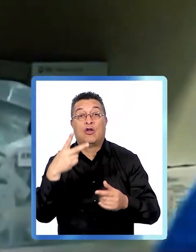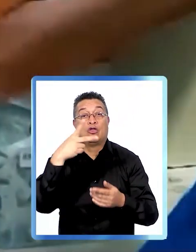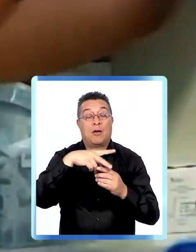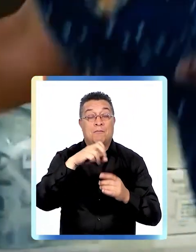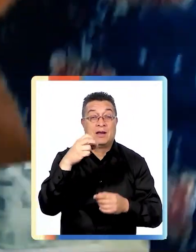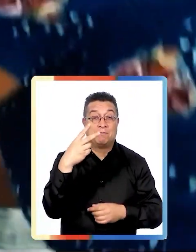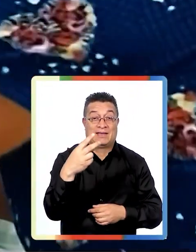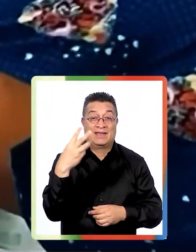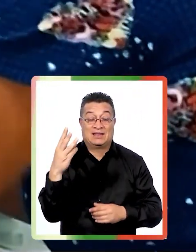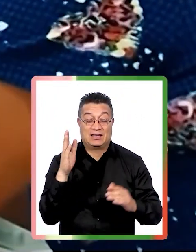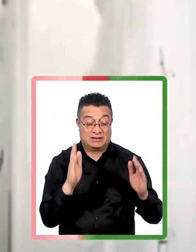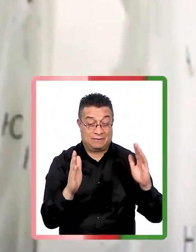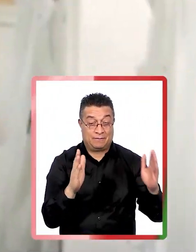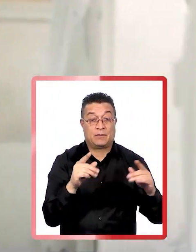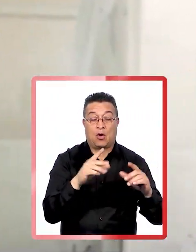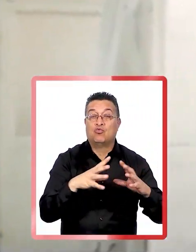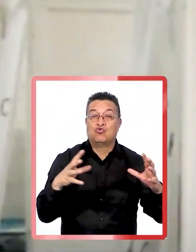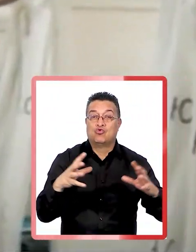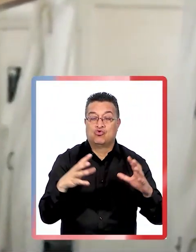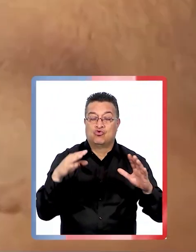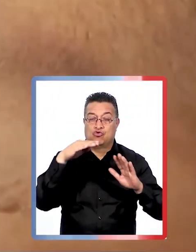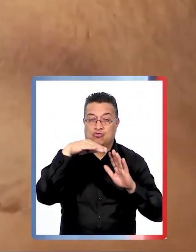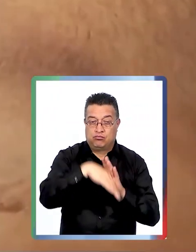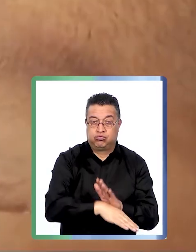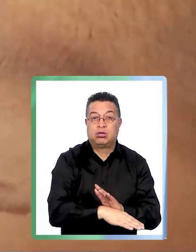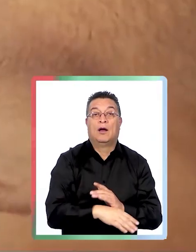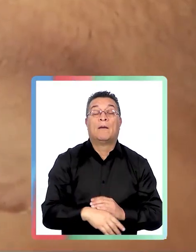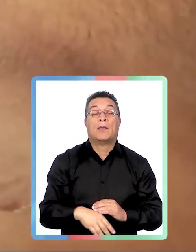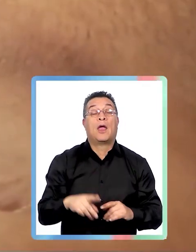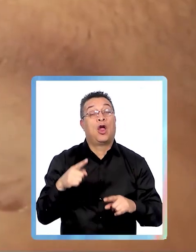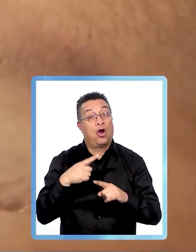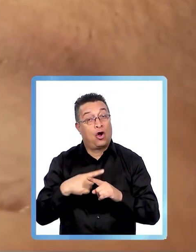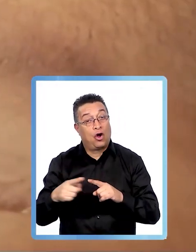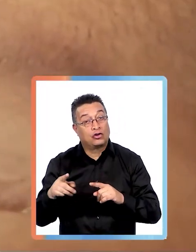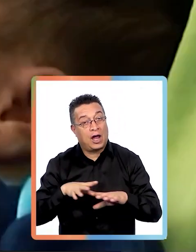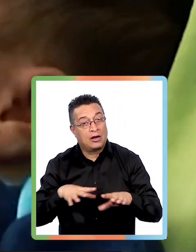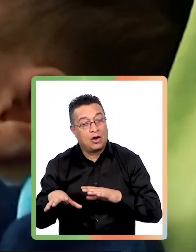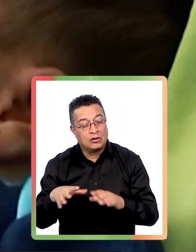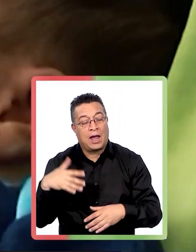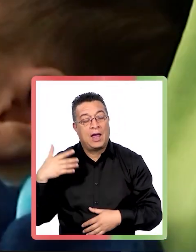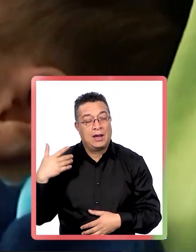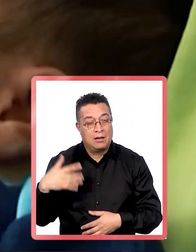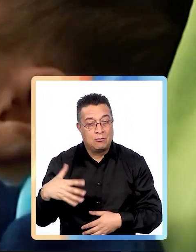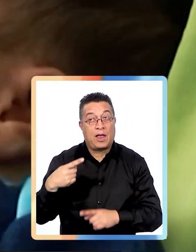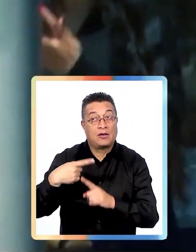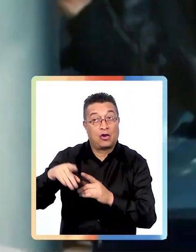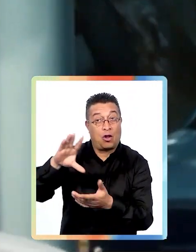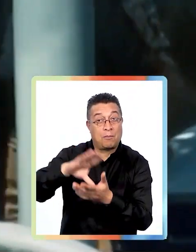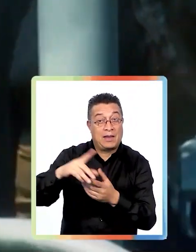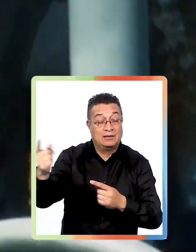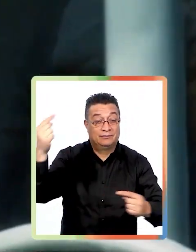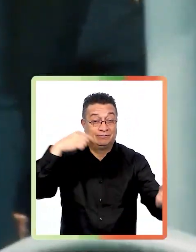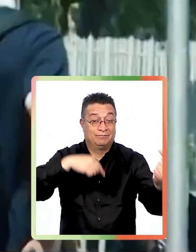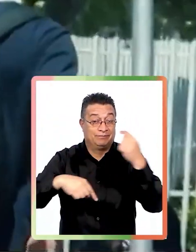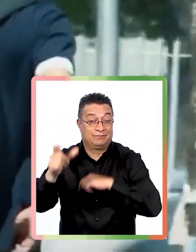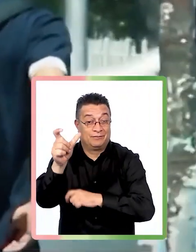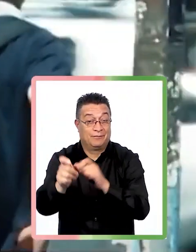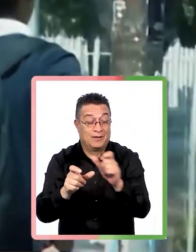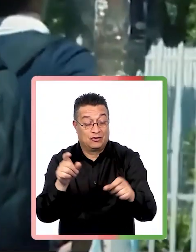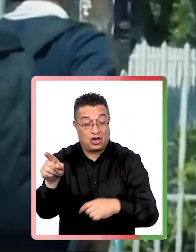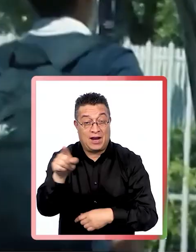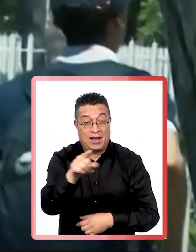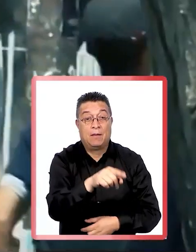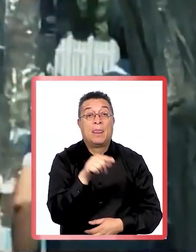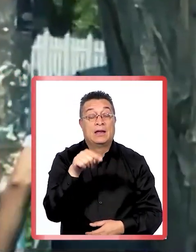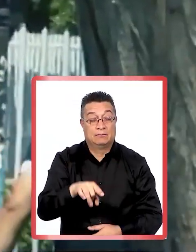y el 2023 fue muy notable. Mira, y otra cosa que vale la pena mencionar de los migrantes es que